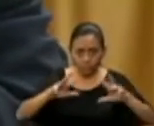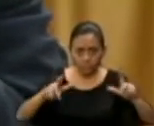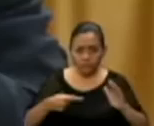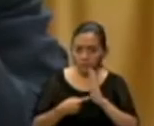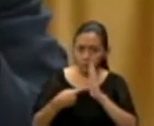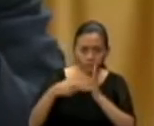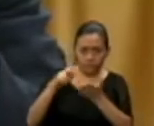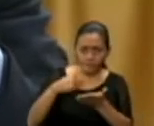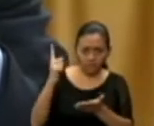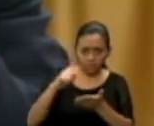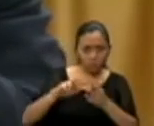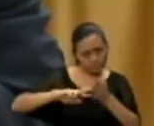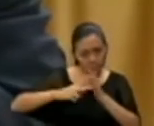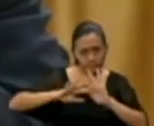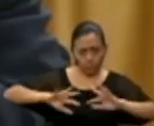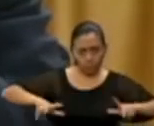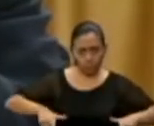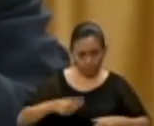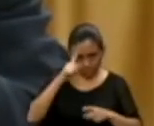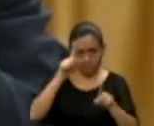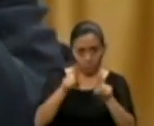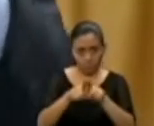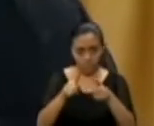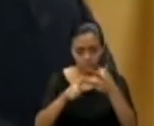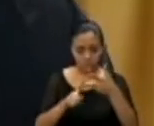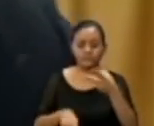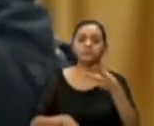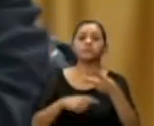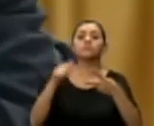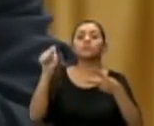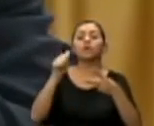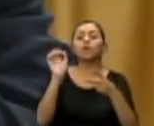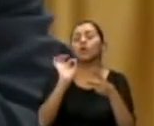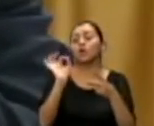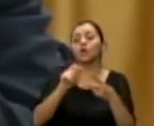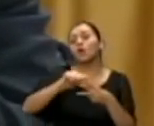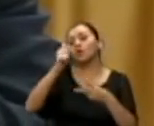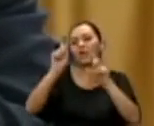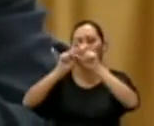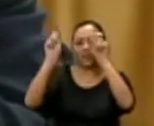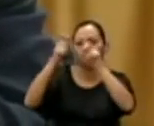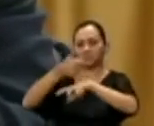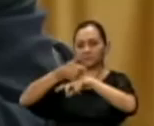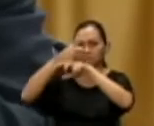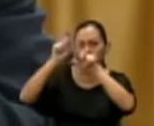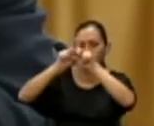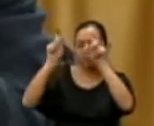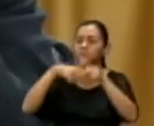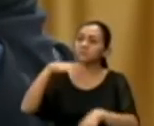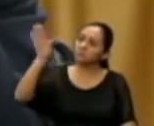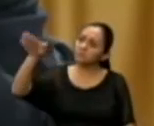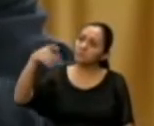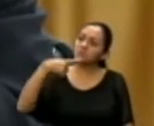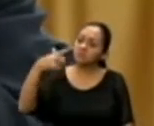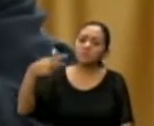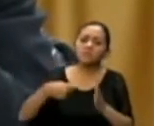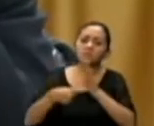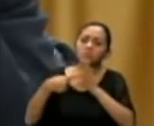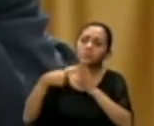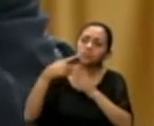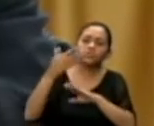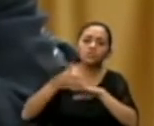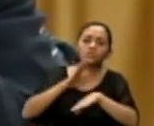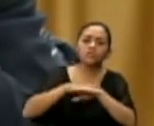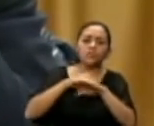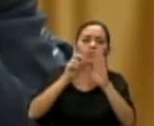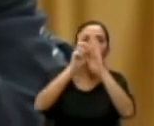yo le pregunto que ha dicho el comité ecuatoriano empresarial o como se llame sobre por ejemplo la evasión de impuestos conoce